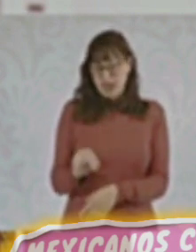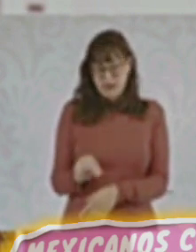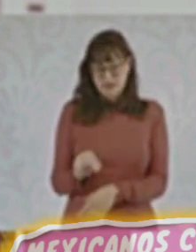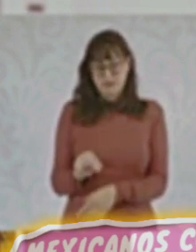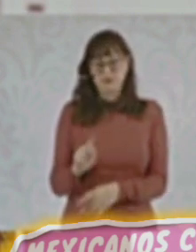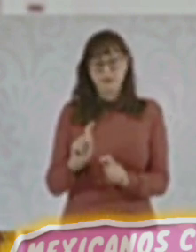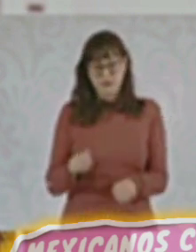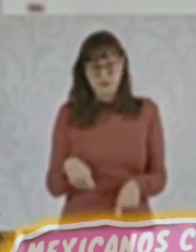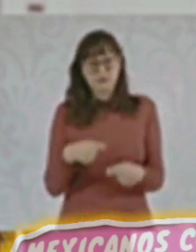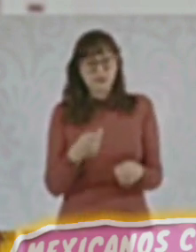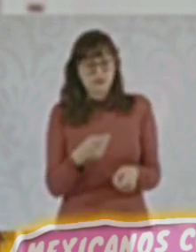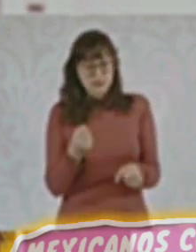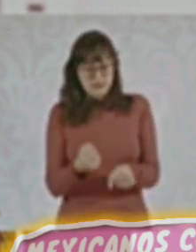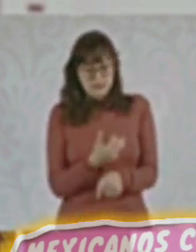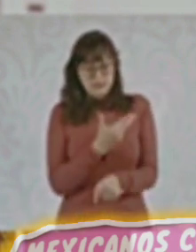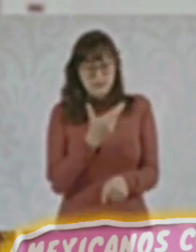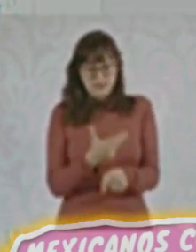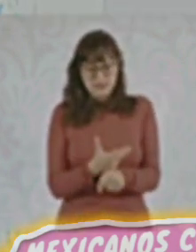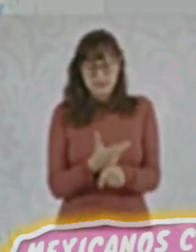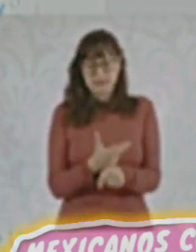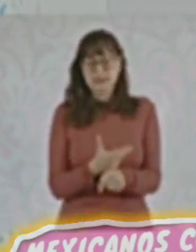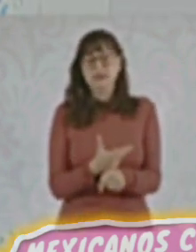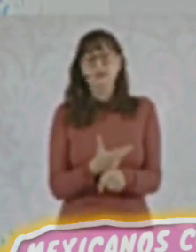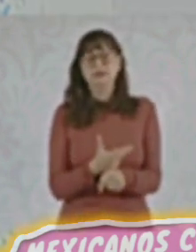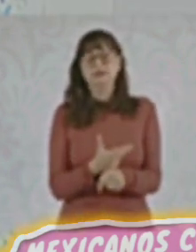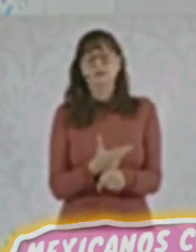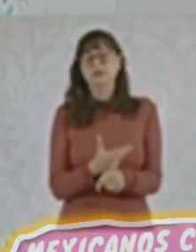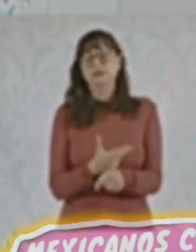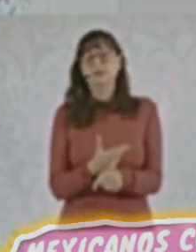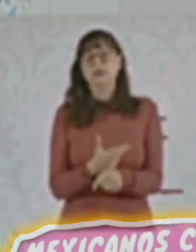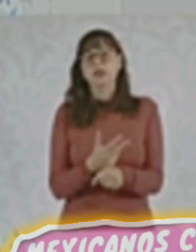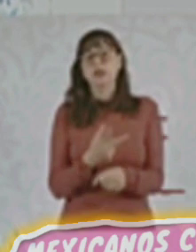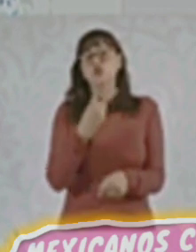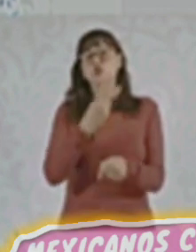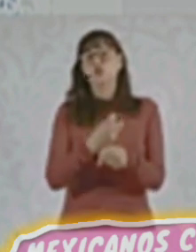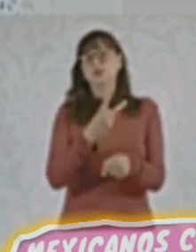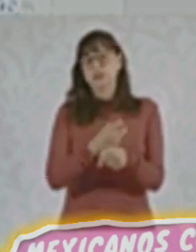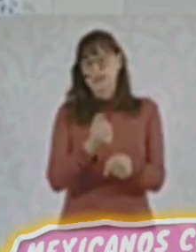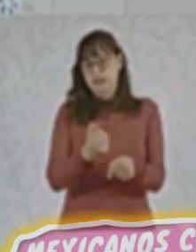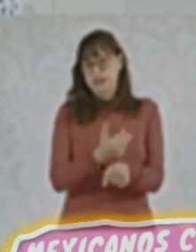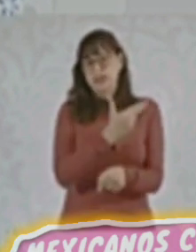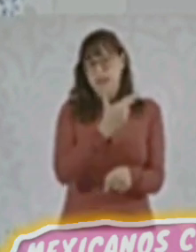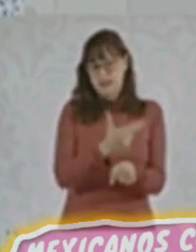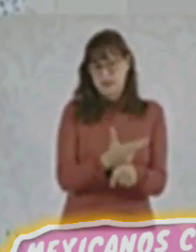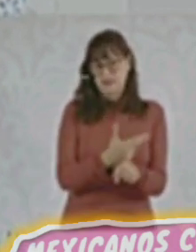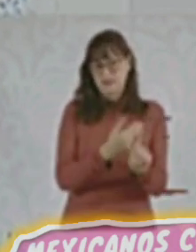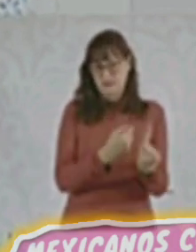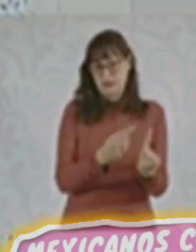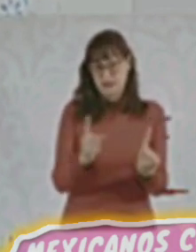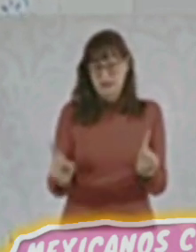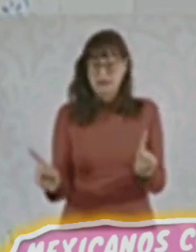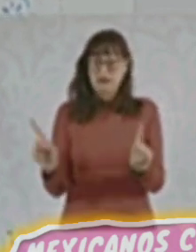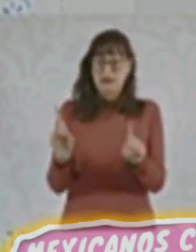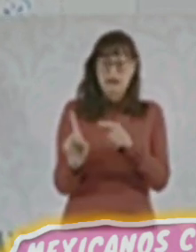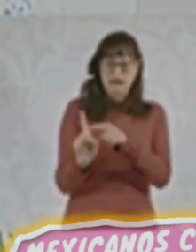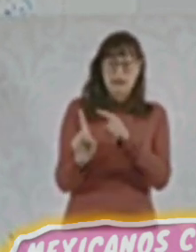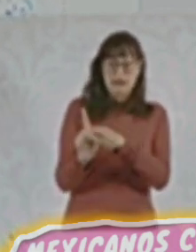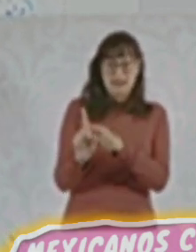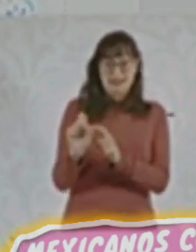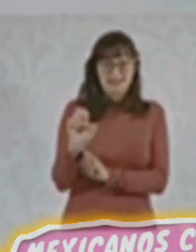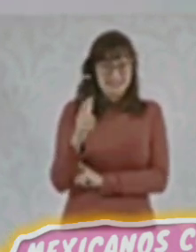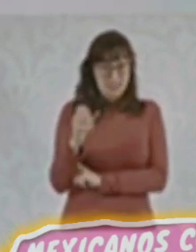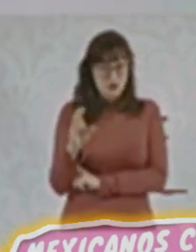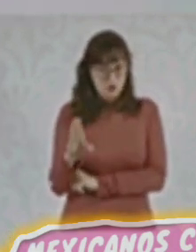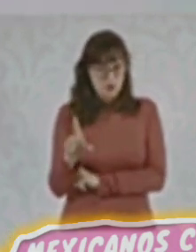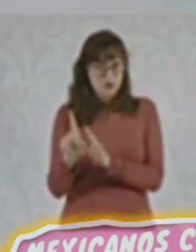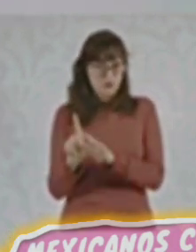prevención, junto con la secretaria de Gobernación, que ya tiene esta experiencia porque fue secretaria de Seguridad, están